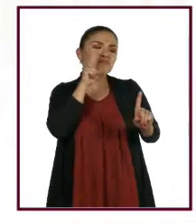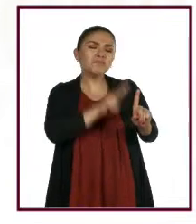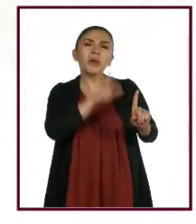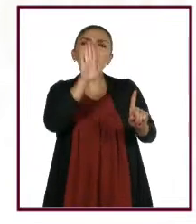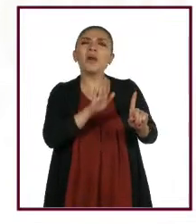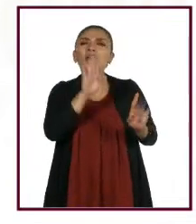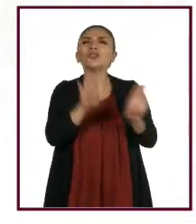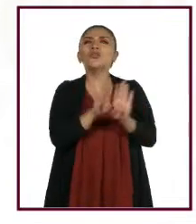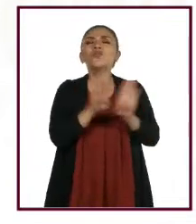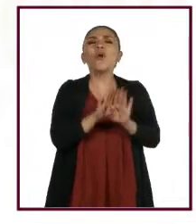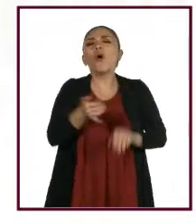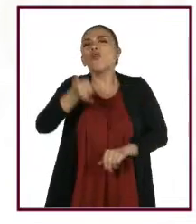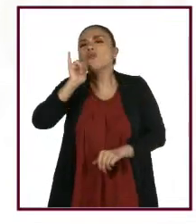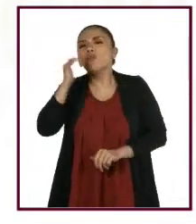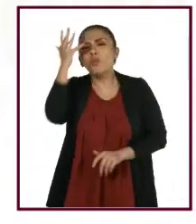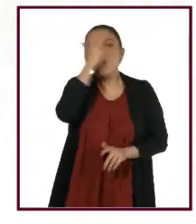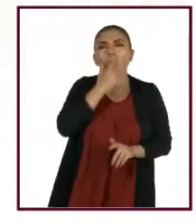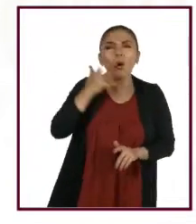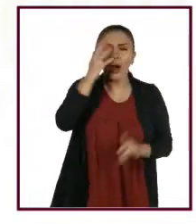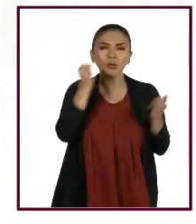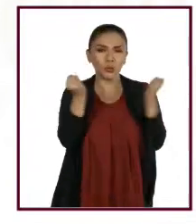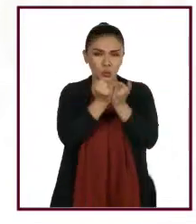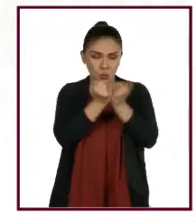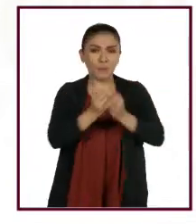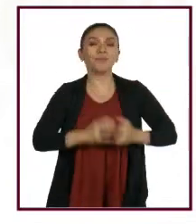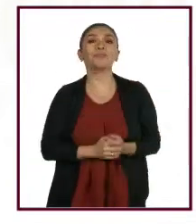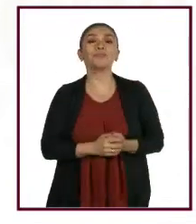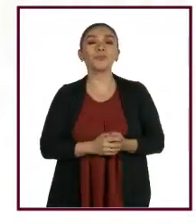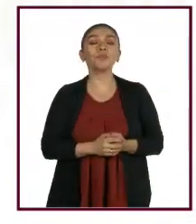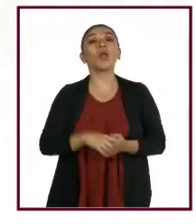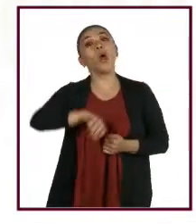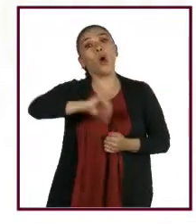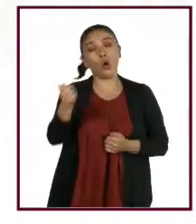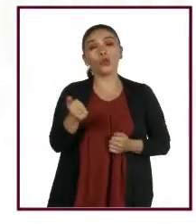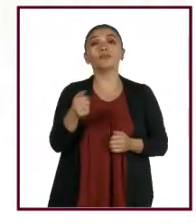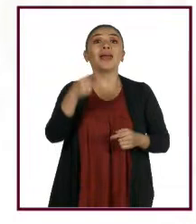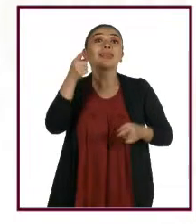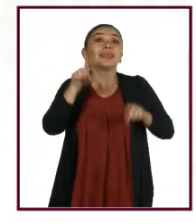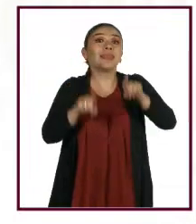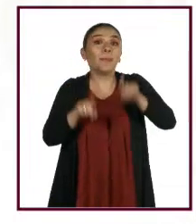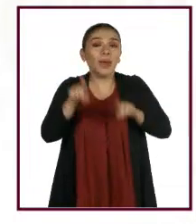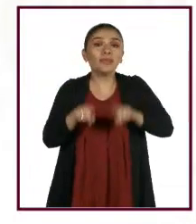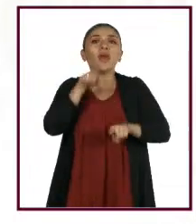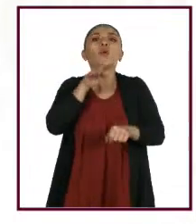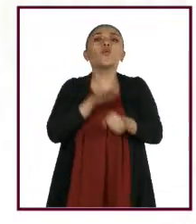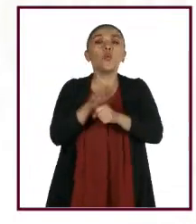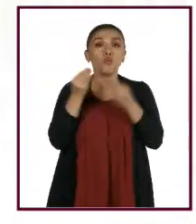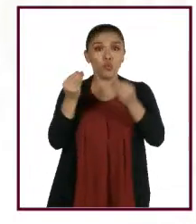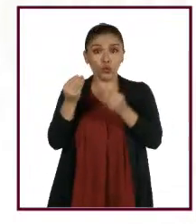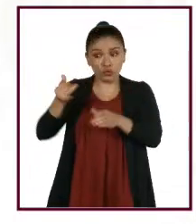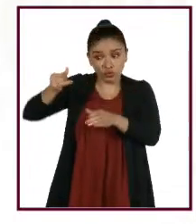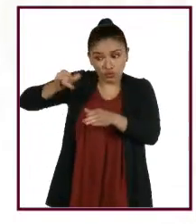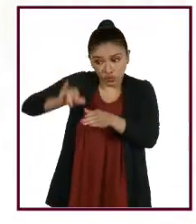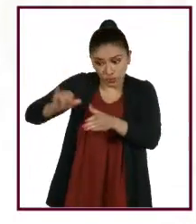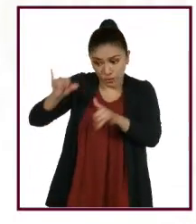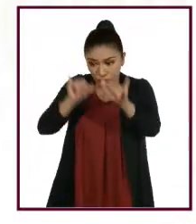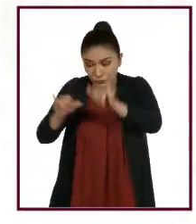de una intoxicación con alcohol. También podemos tener, dependiendo de la dosis de la sustancia y de